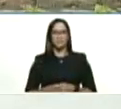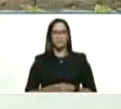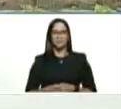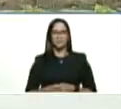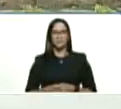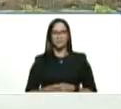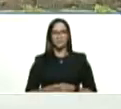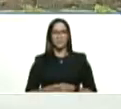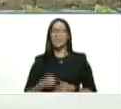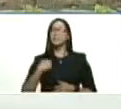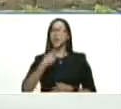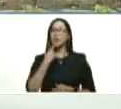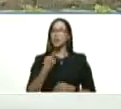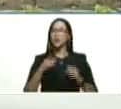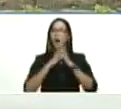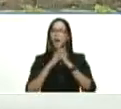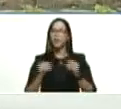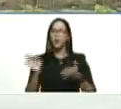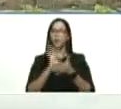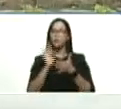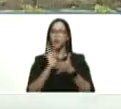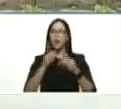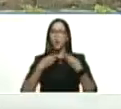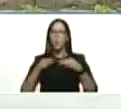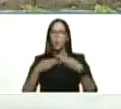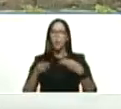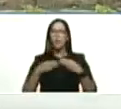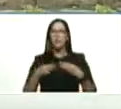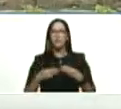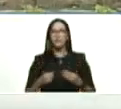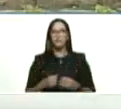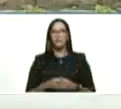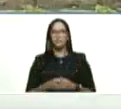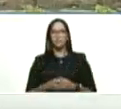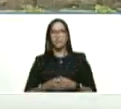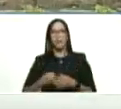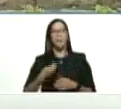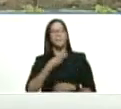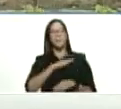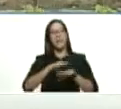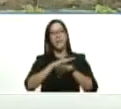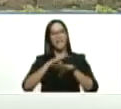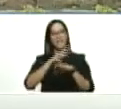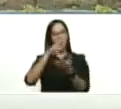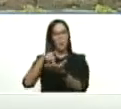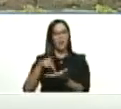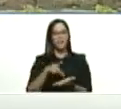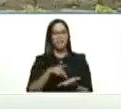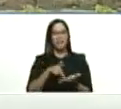Y se los digo a todos los funcionarios públicos, ministros presentes, ministras,